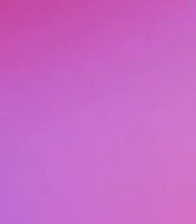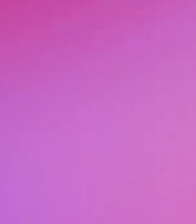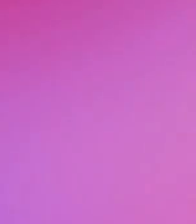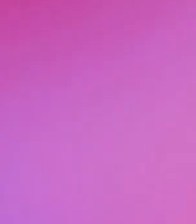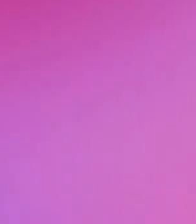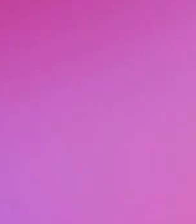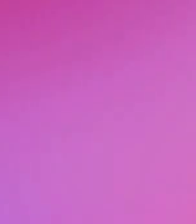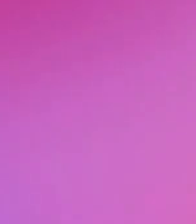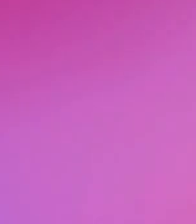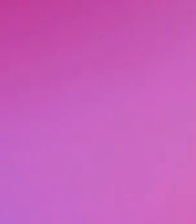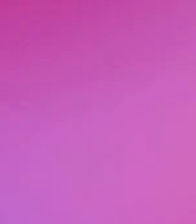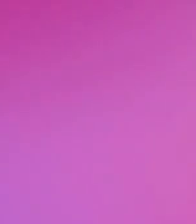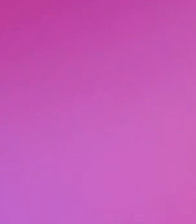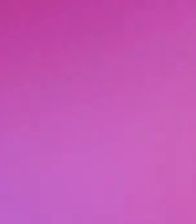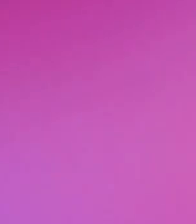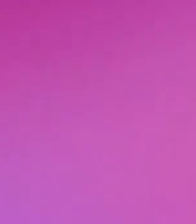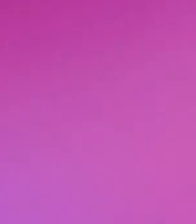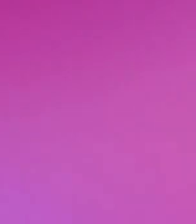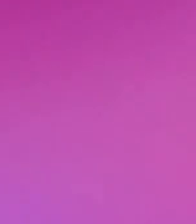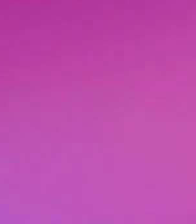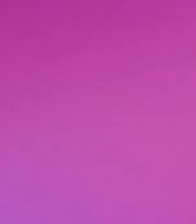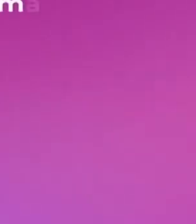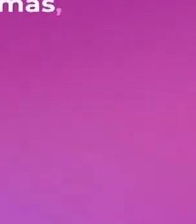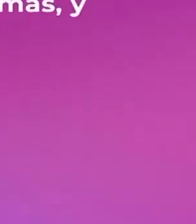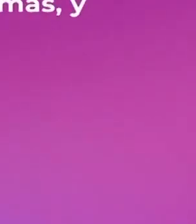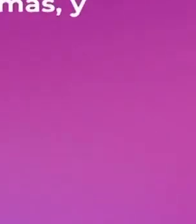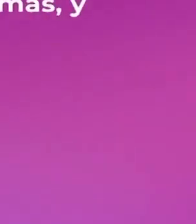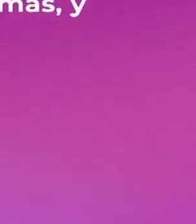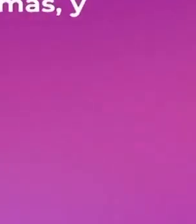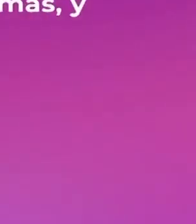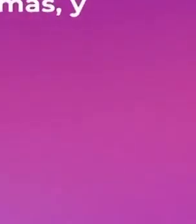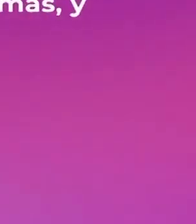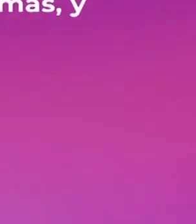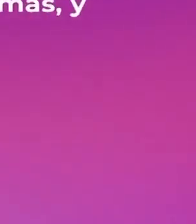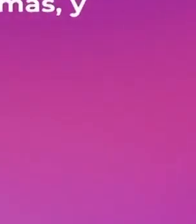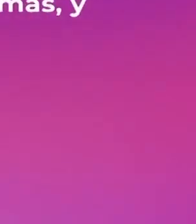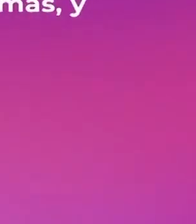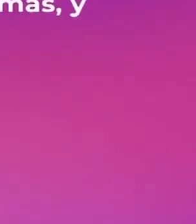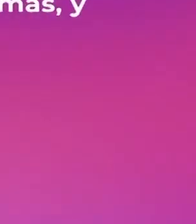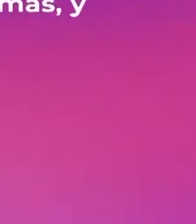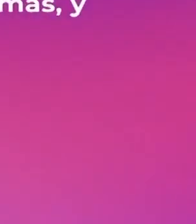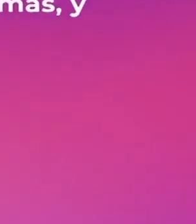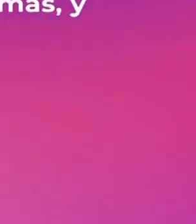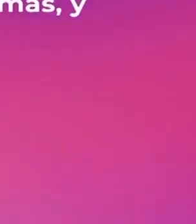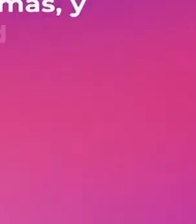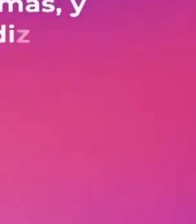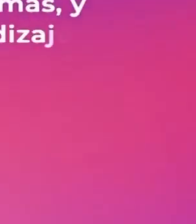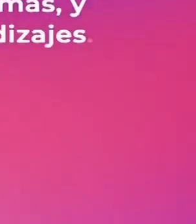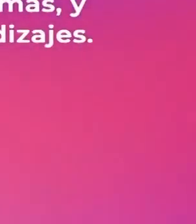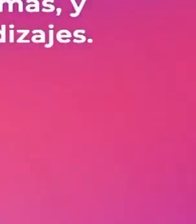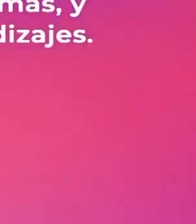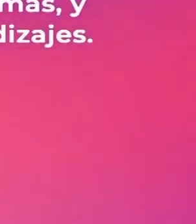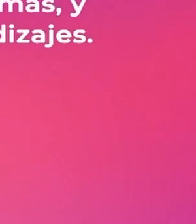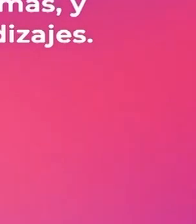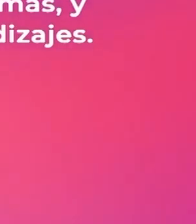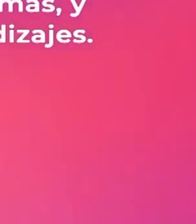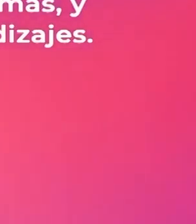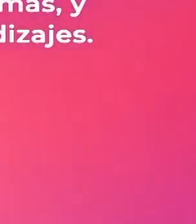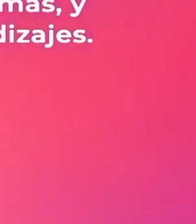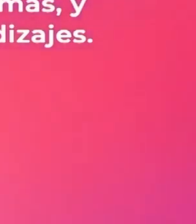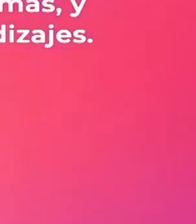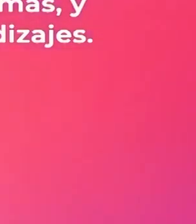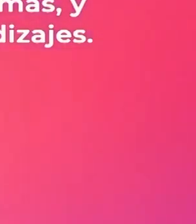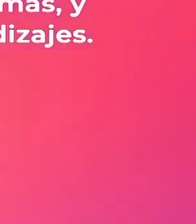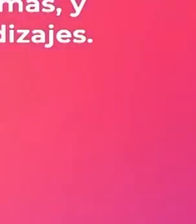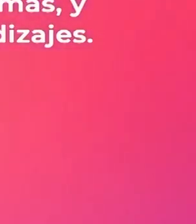aprendeencasa.cep.gov.mx, en donde podrás ver nuevamente los videos de los programas y además encontrarás actividades para fortalecer tus aprendizajes.